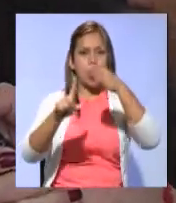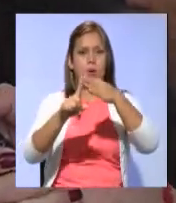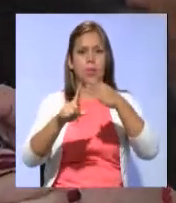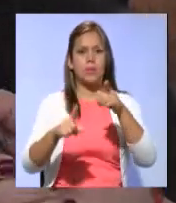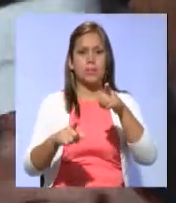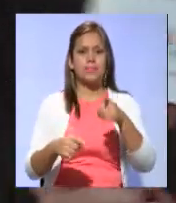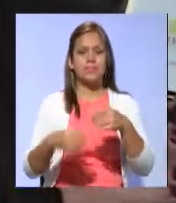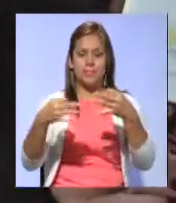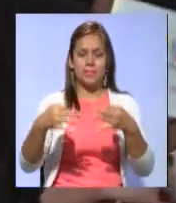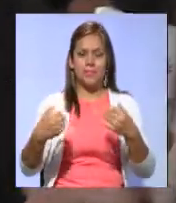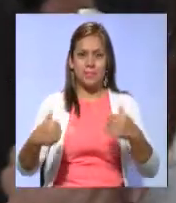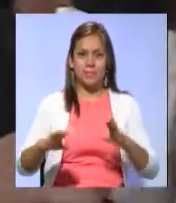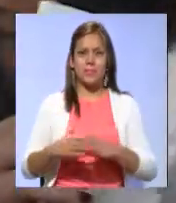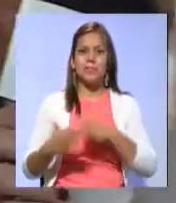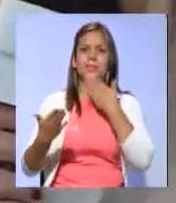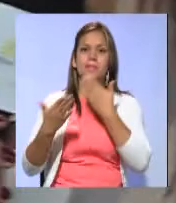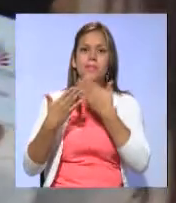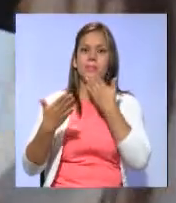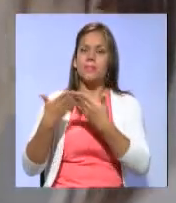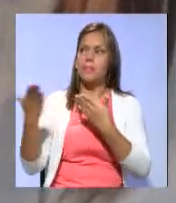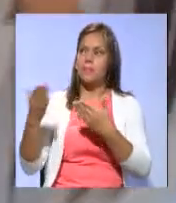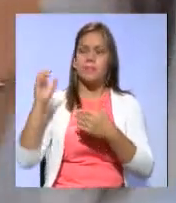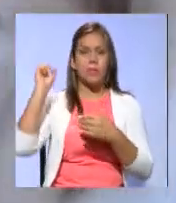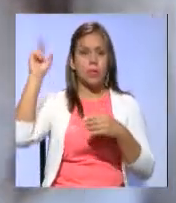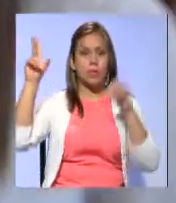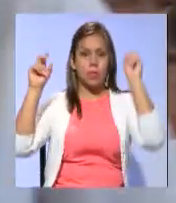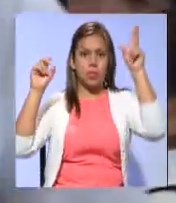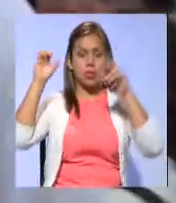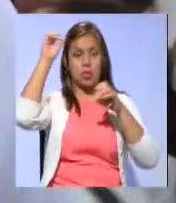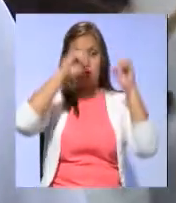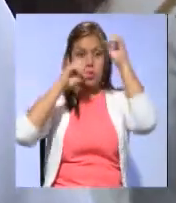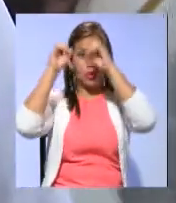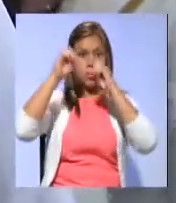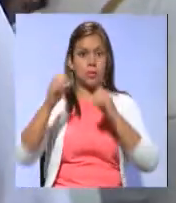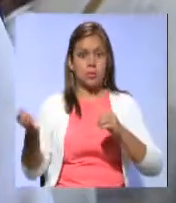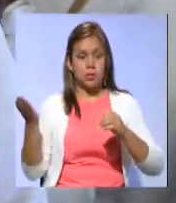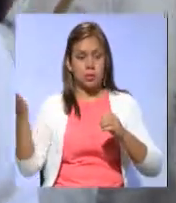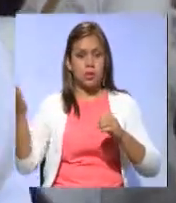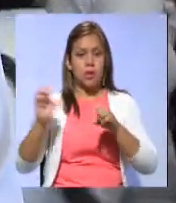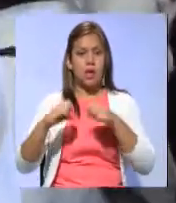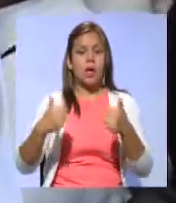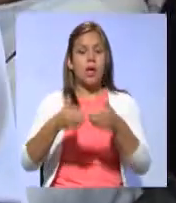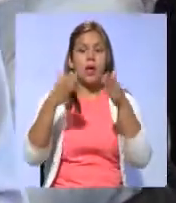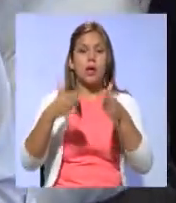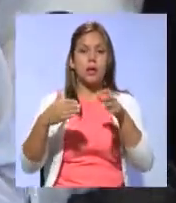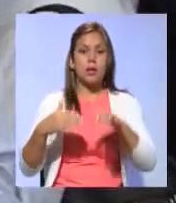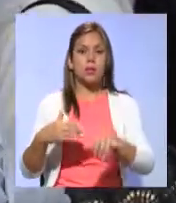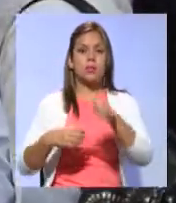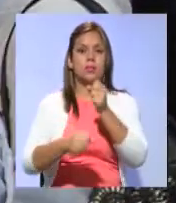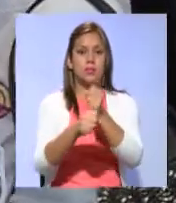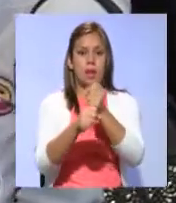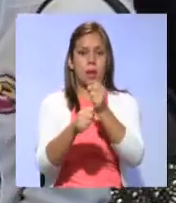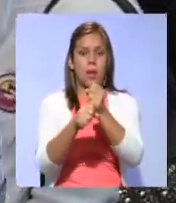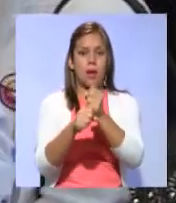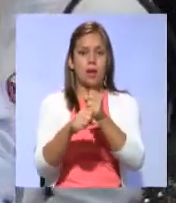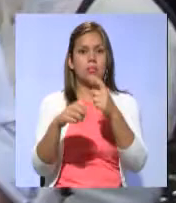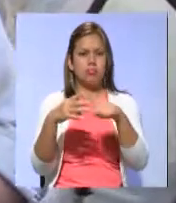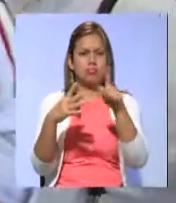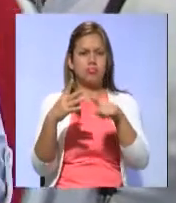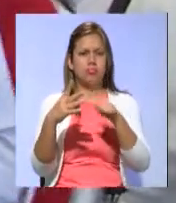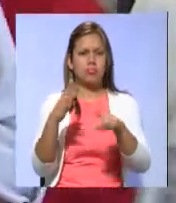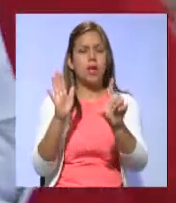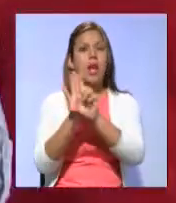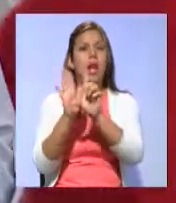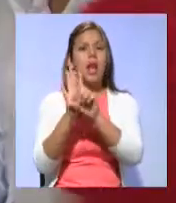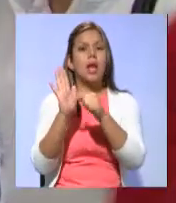nos propusimos. Muchísimas gracias, asambleístas. Son las opiniones y observaciones. Como ya lo mencionó la asambleísta, van a seguir trabajando en las diferentes leyes,